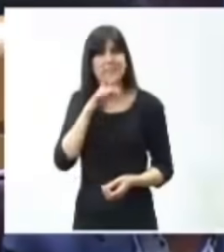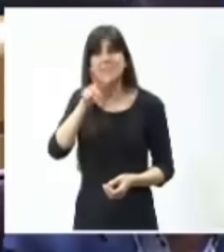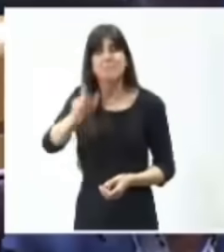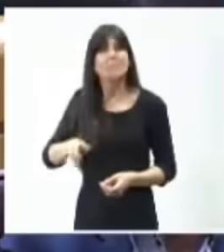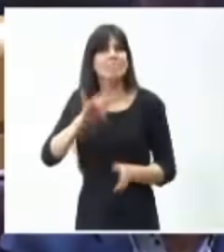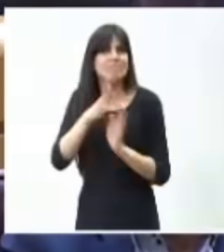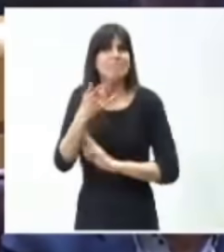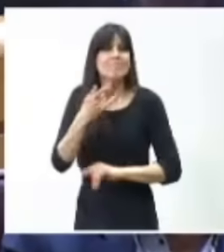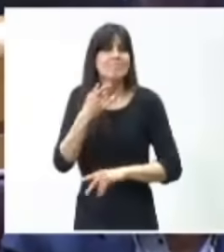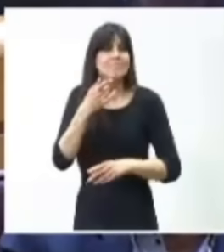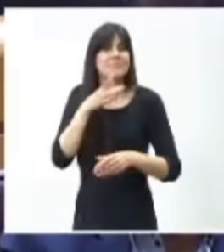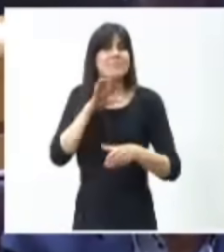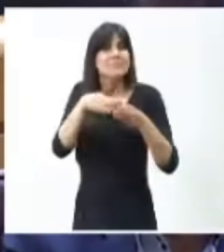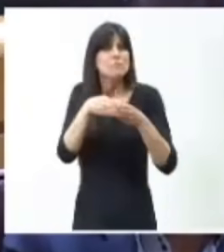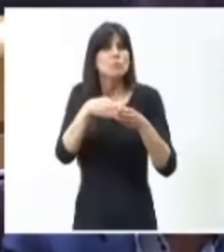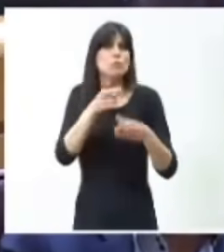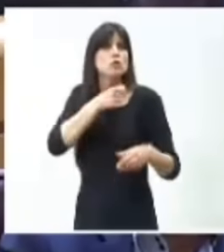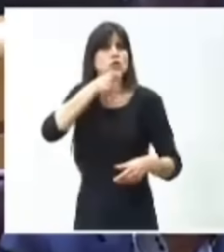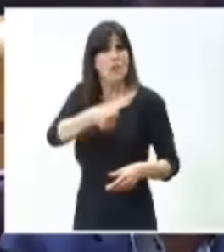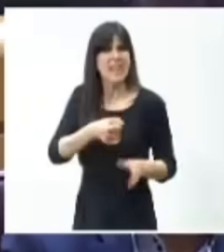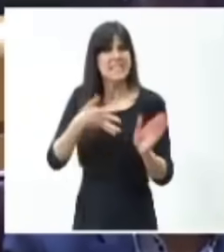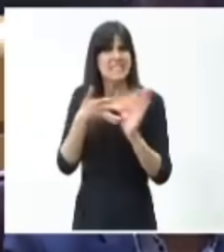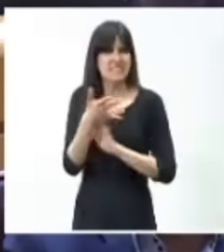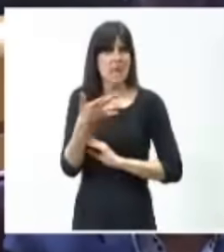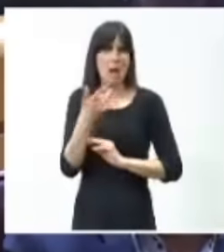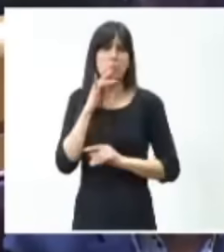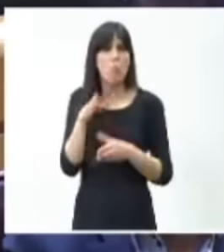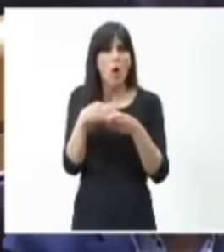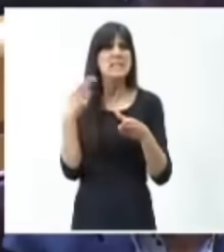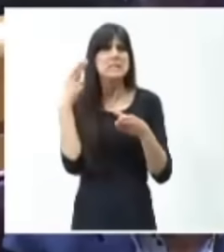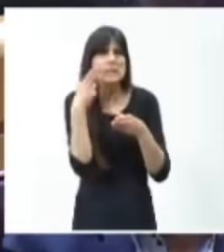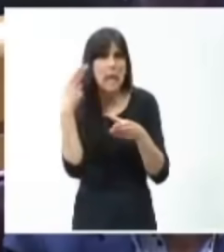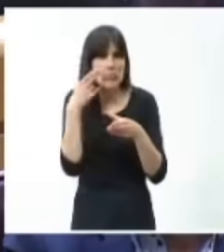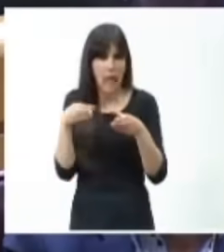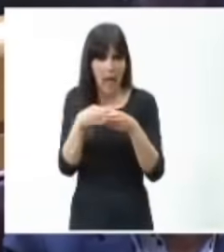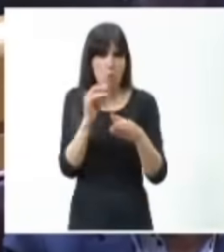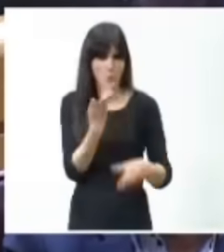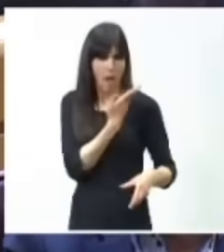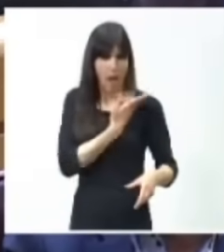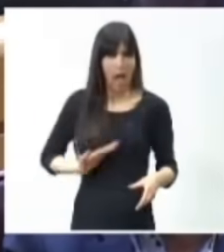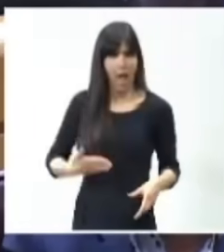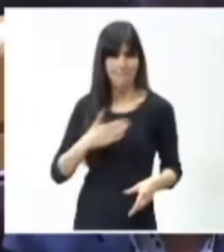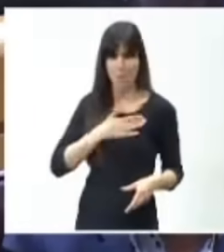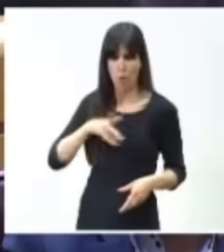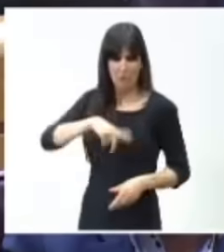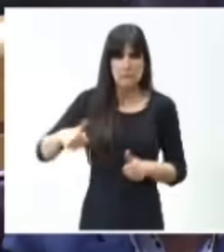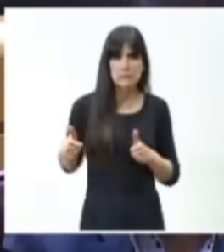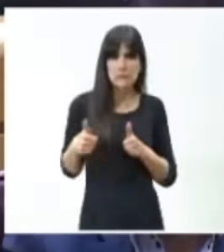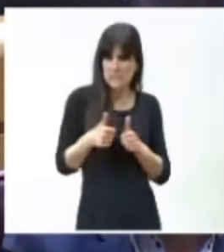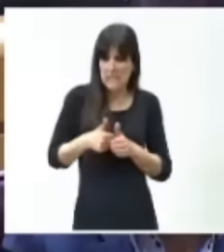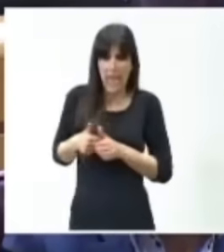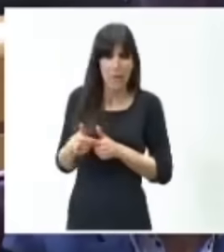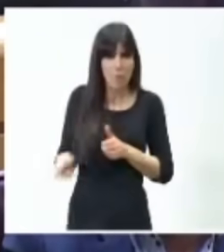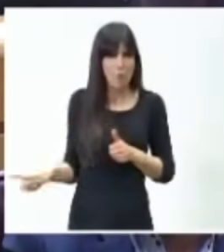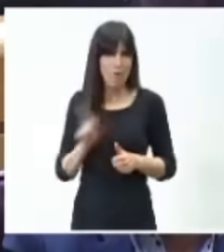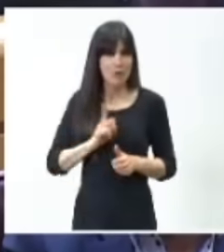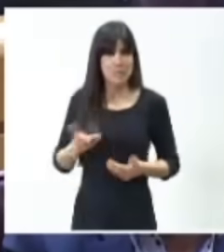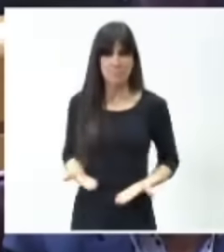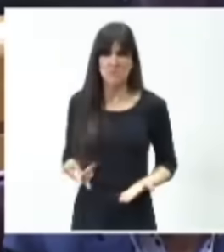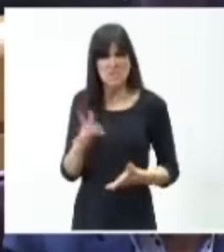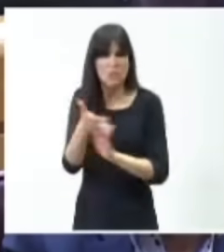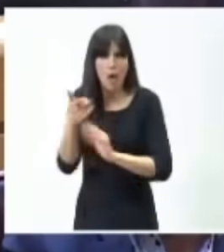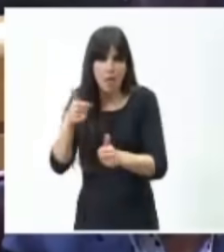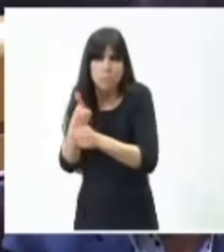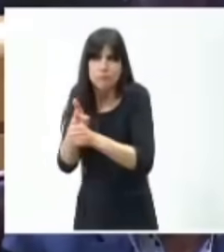han convertido el Partido Socialista en una secta en la que hay un amo y una serie de siervos, entre los cuales usted es un miembro sin duda destacado. Hace